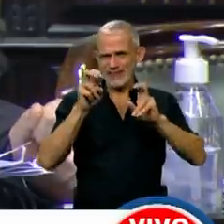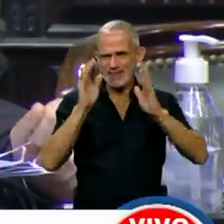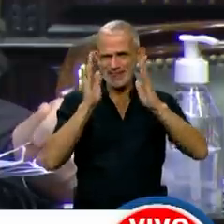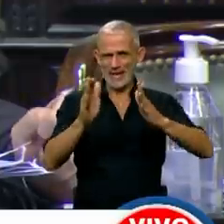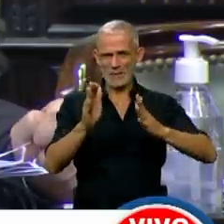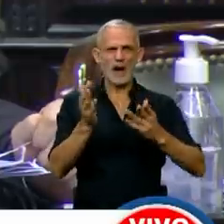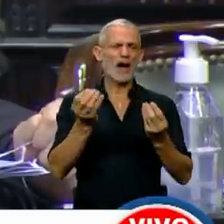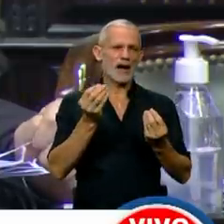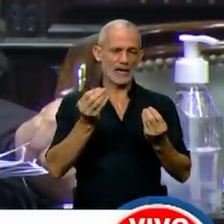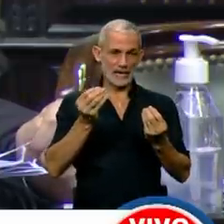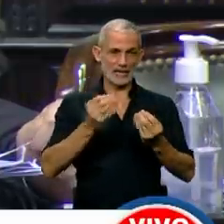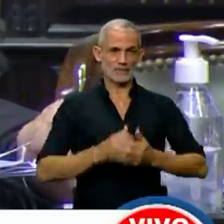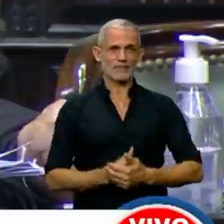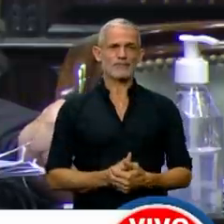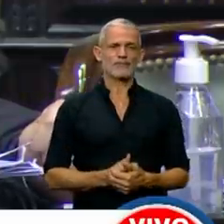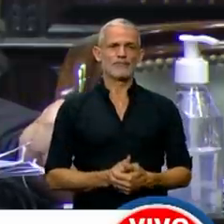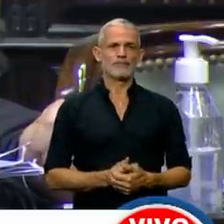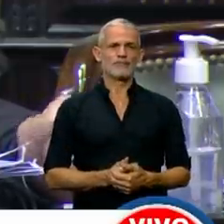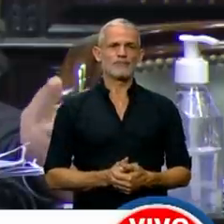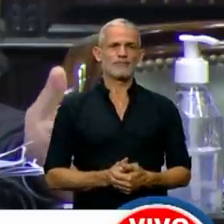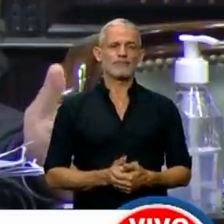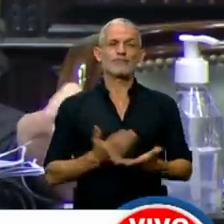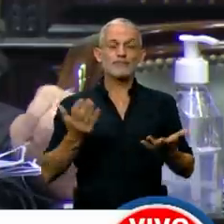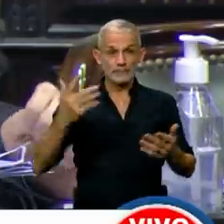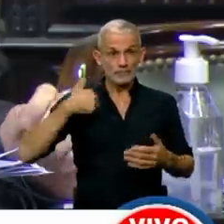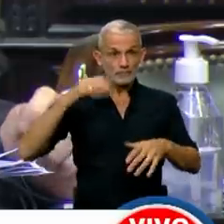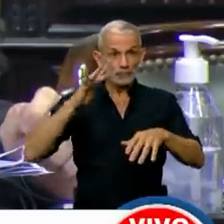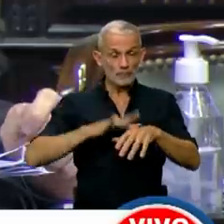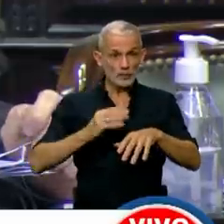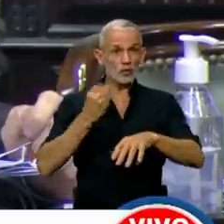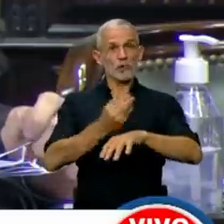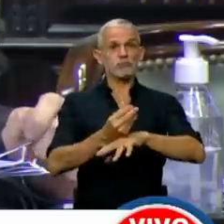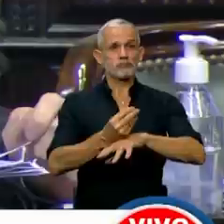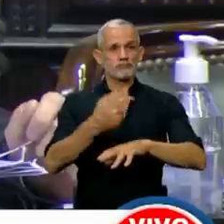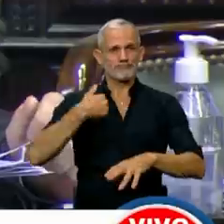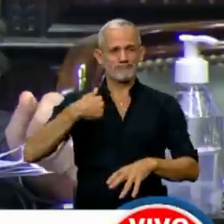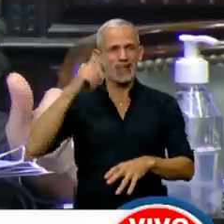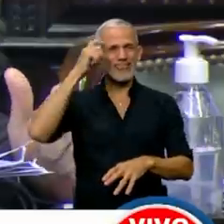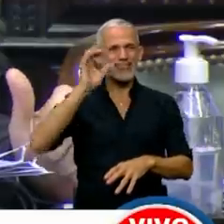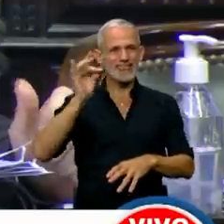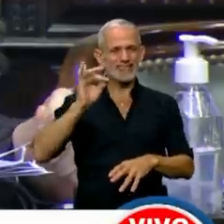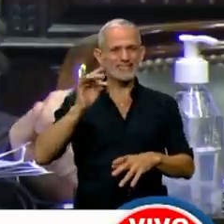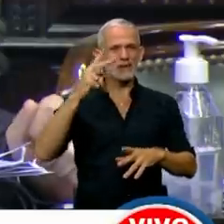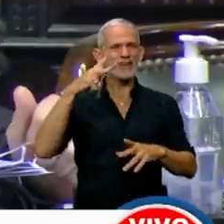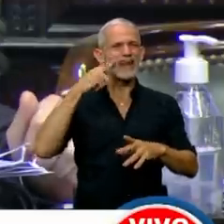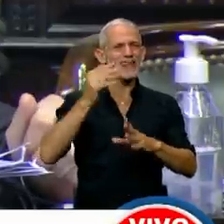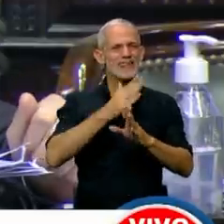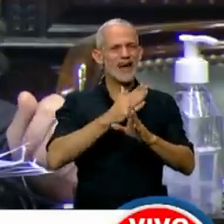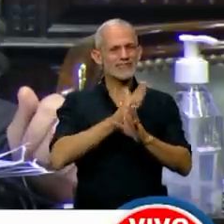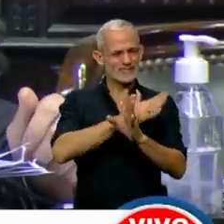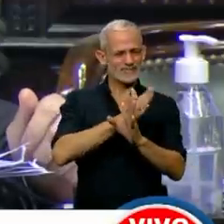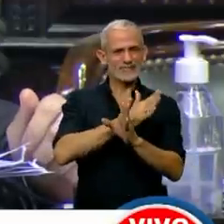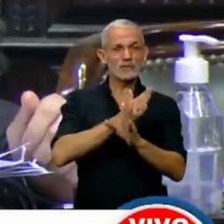a qué cuando me tocó asumir el libro de diciembre tres días después